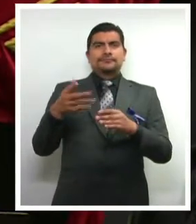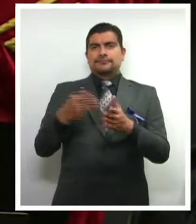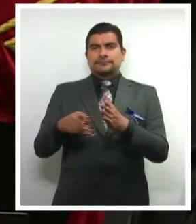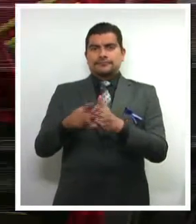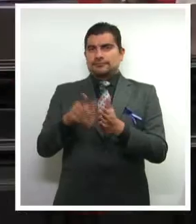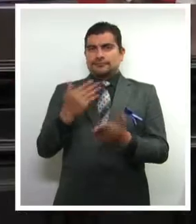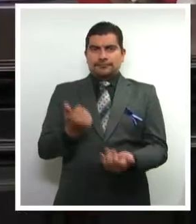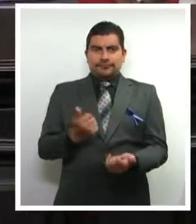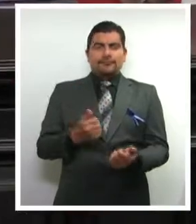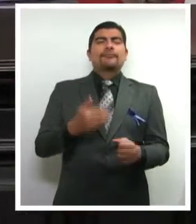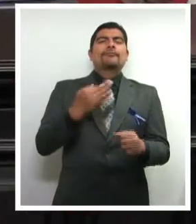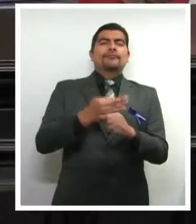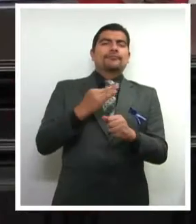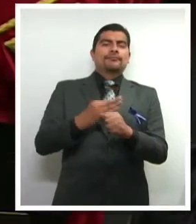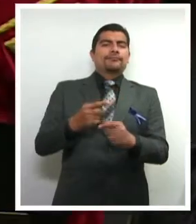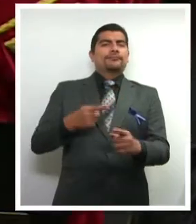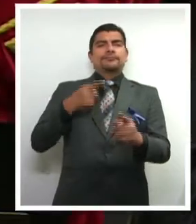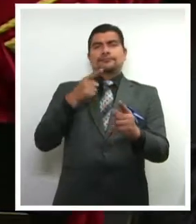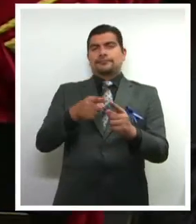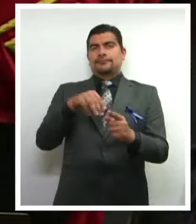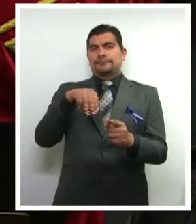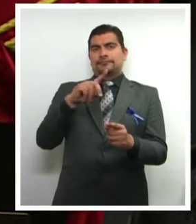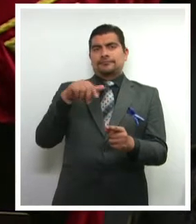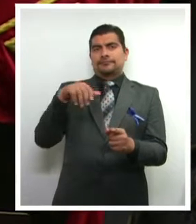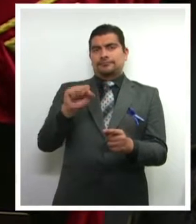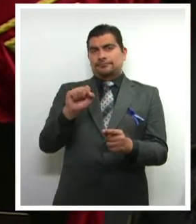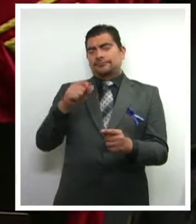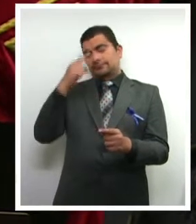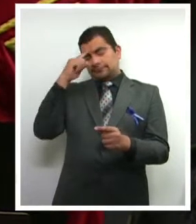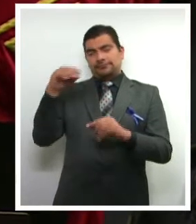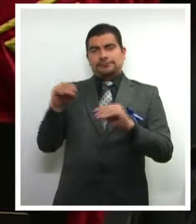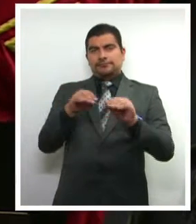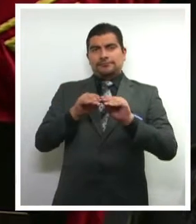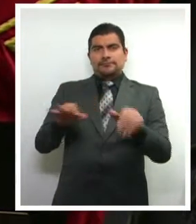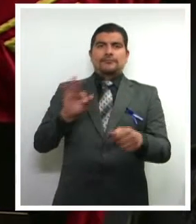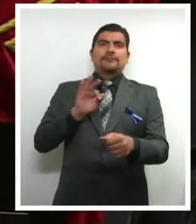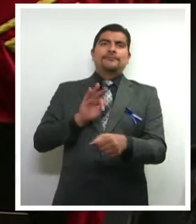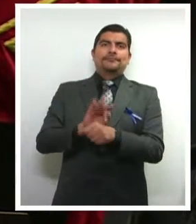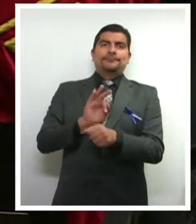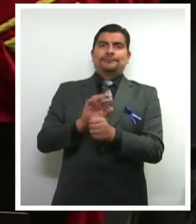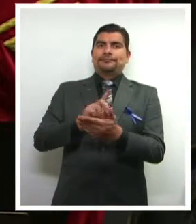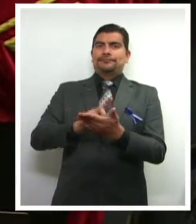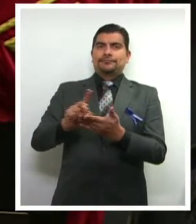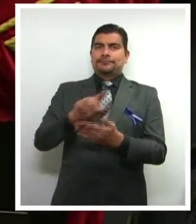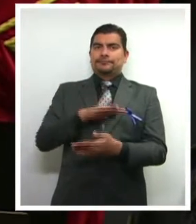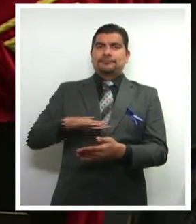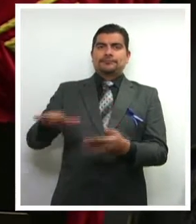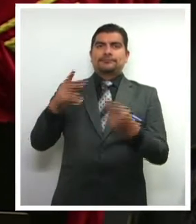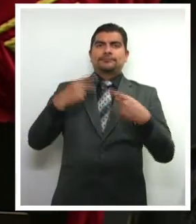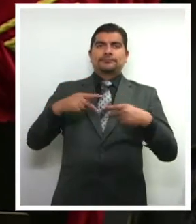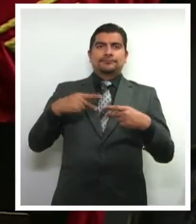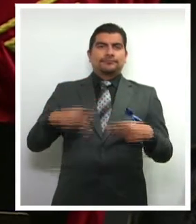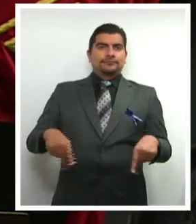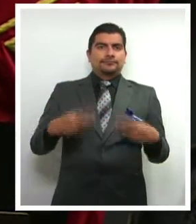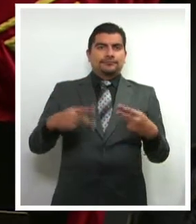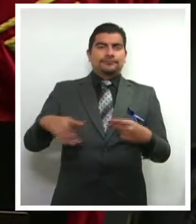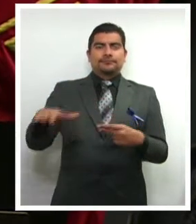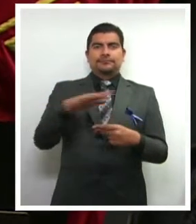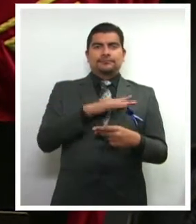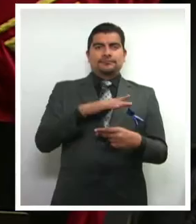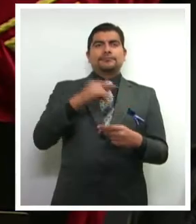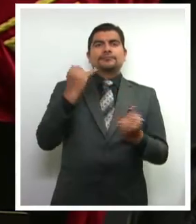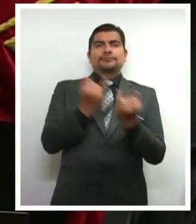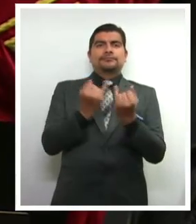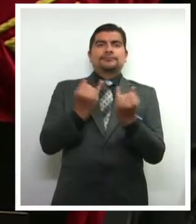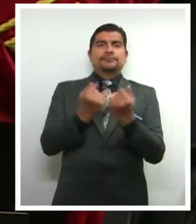asalariados, presentada por Modecos, Movimiento por los Derechos Constitucionales del Comerciante Popular y Trabajadores